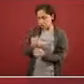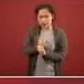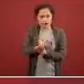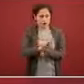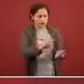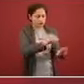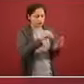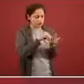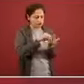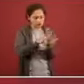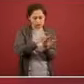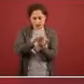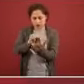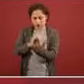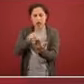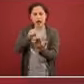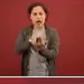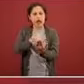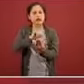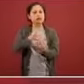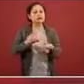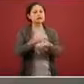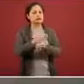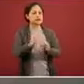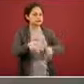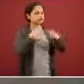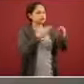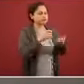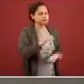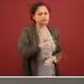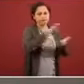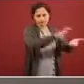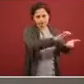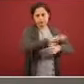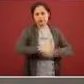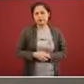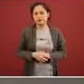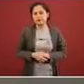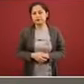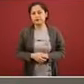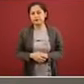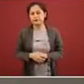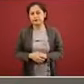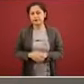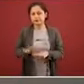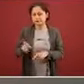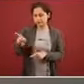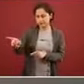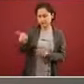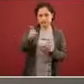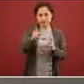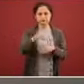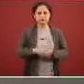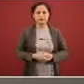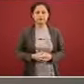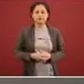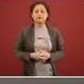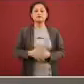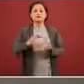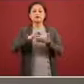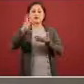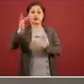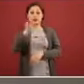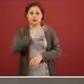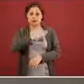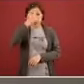se transfieren los insumos correspondientes. Gracias. Por favor. Y por favor. Gracias. Buenas